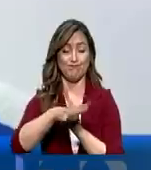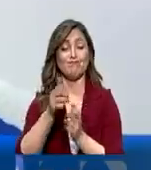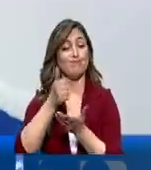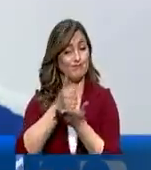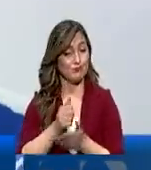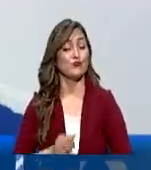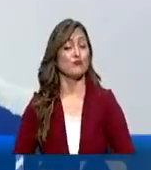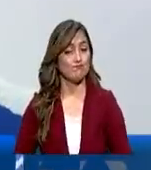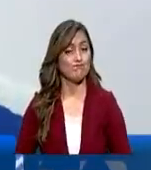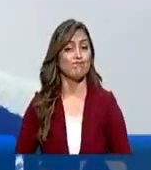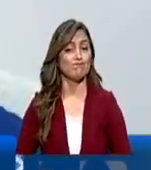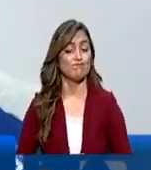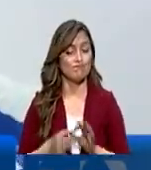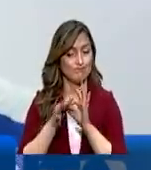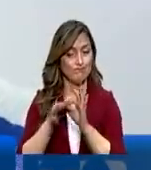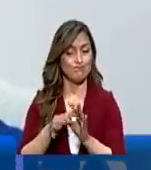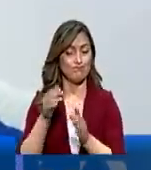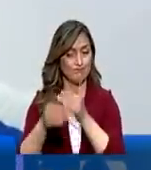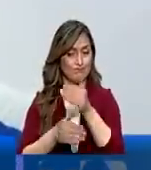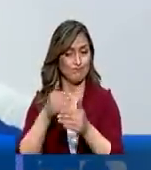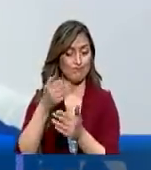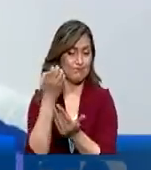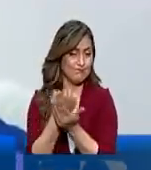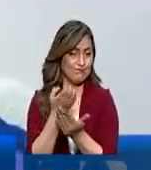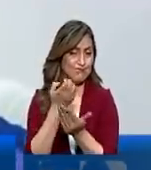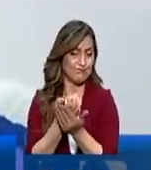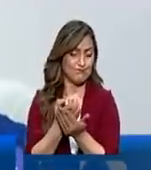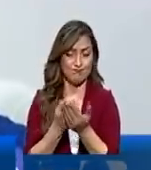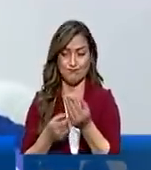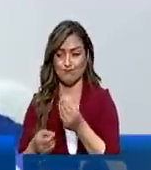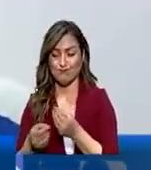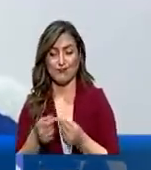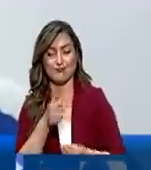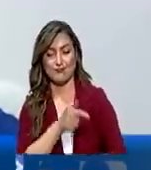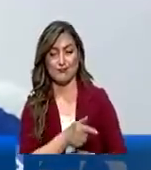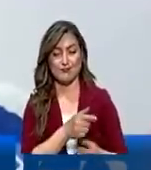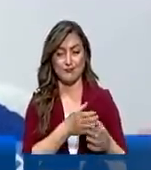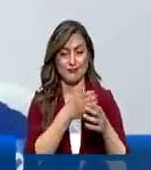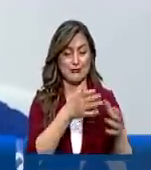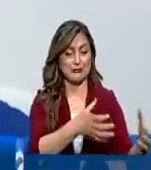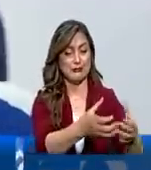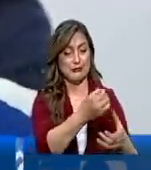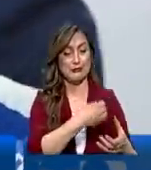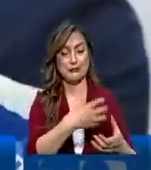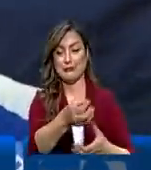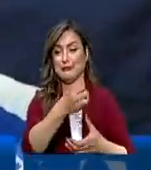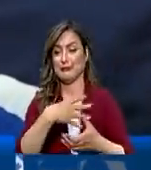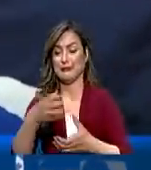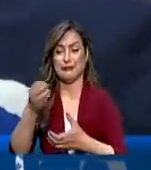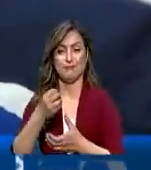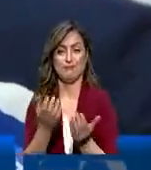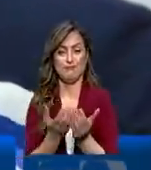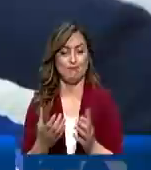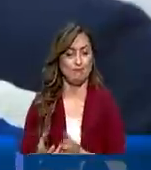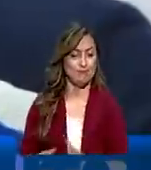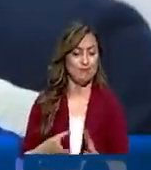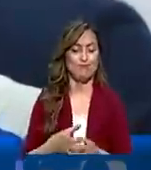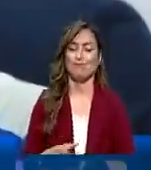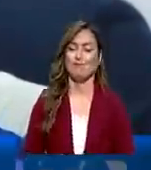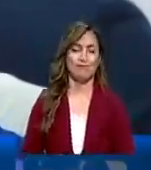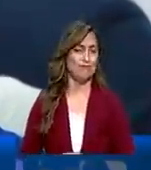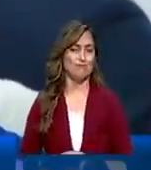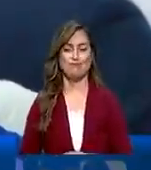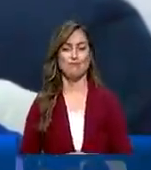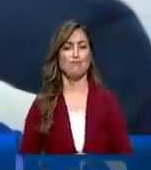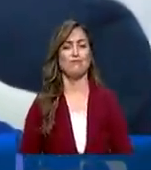también el contribuir con los procesos de economía circular, retirando esas botellas para que no vayan al relleno sanitario, generando